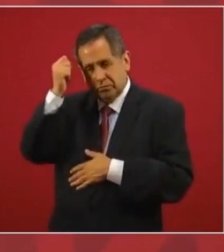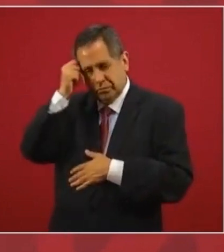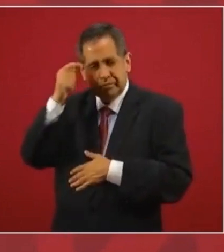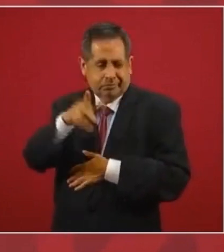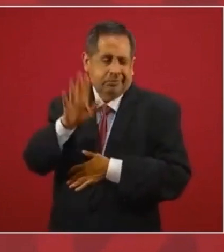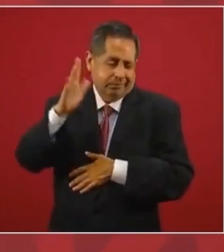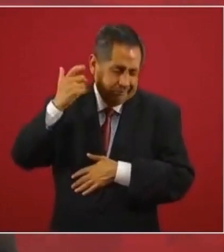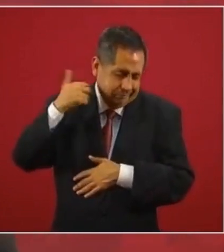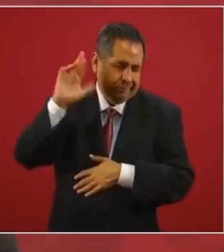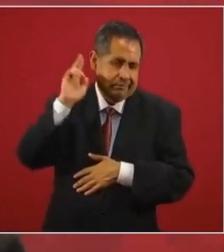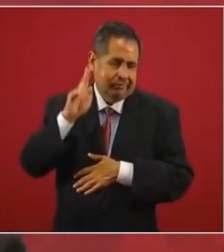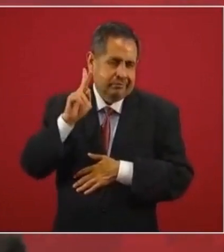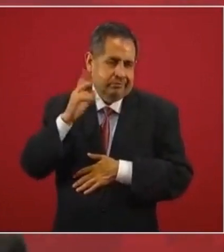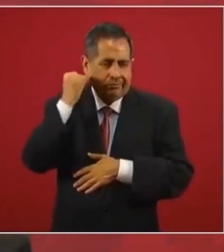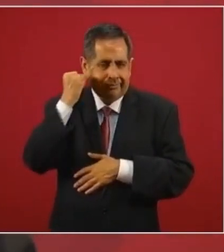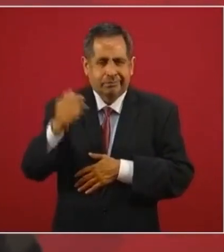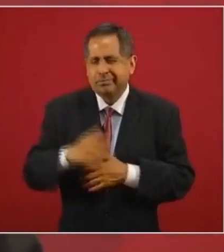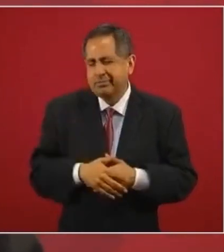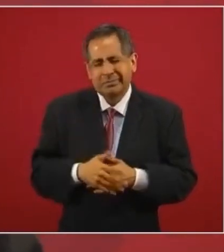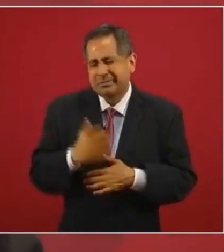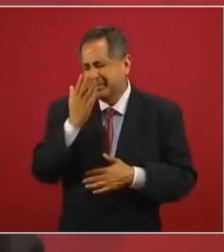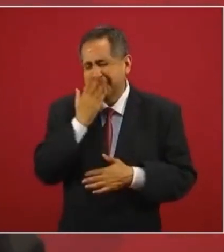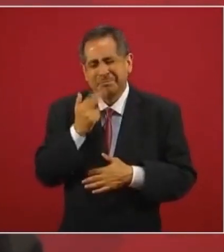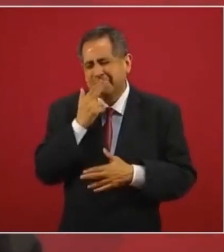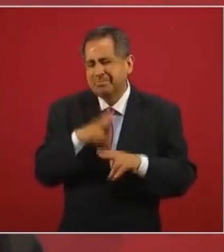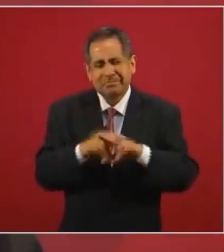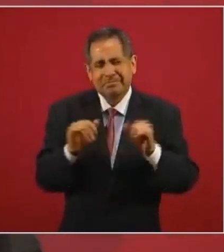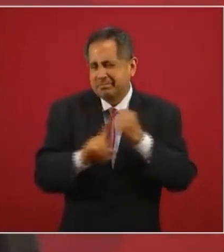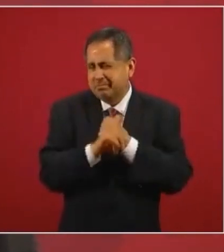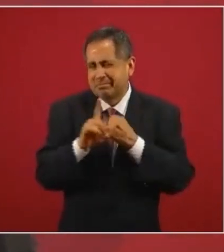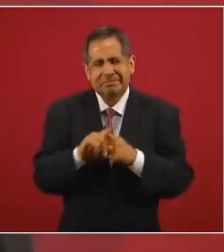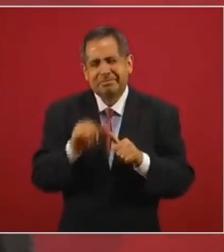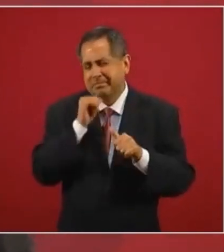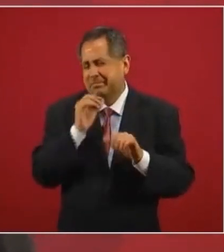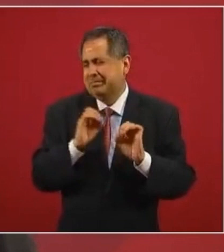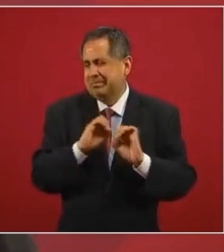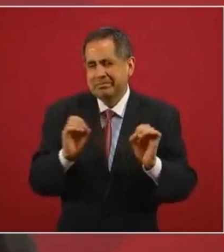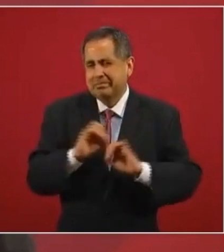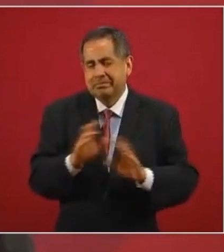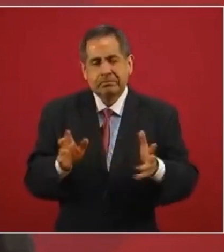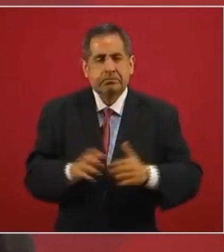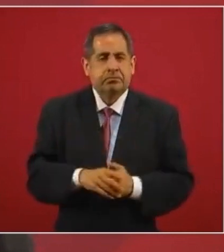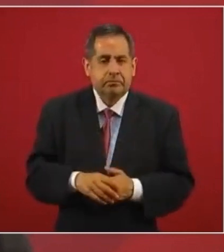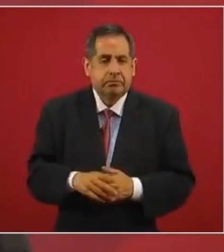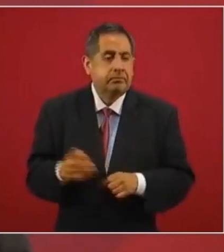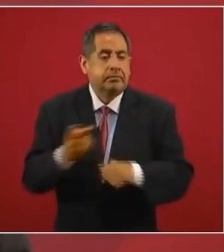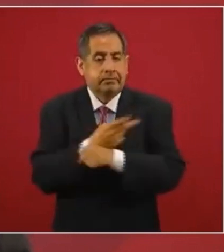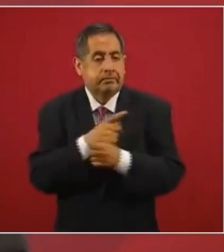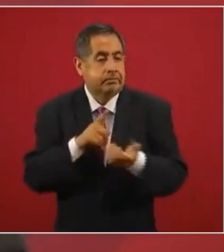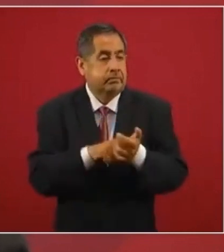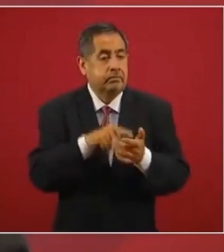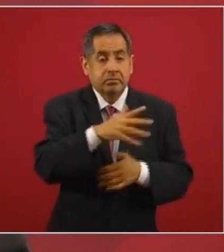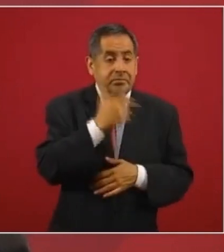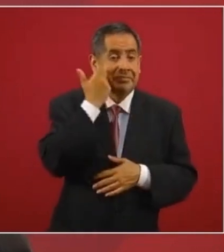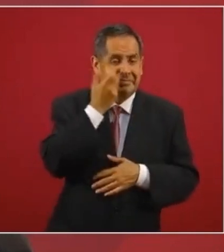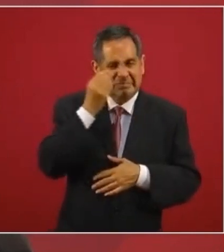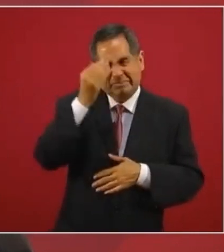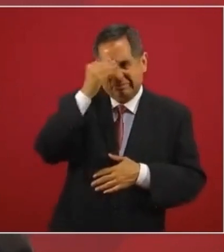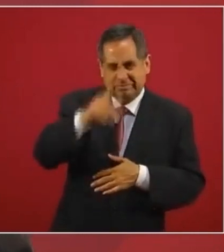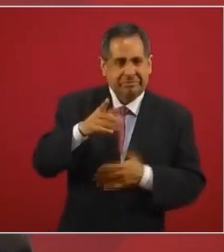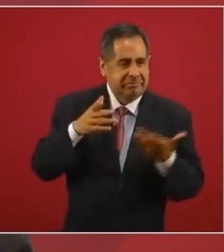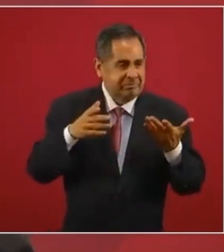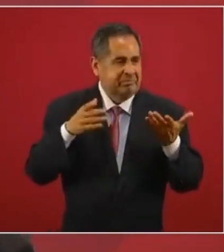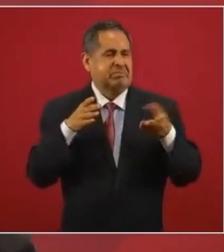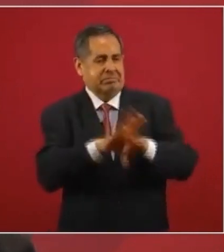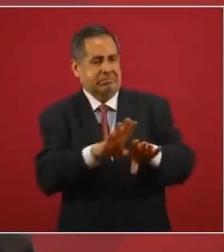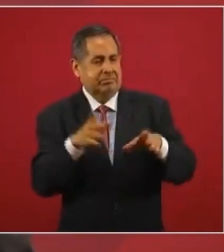¿no? Pues no había ningún problema de ese tipo. Lo que pasa es que querían cerrar el actual aeropuerto para